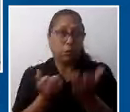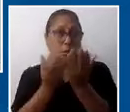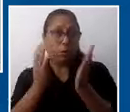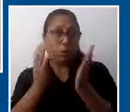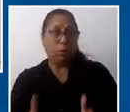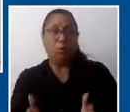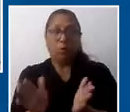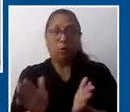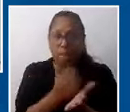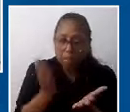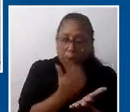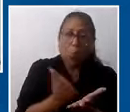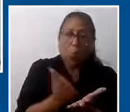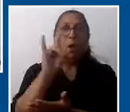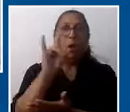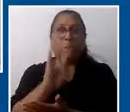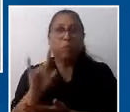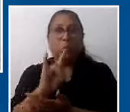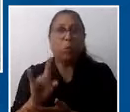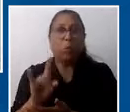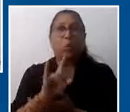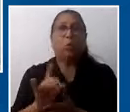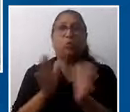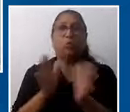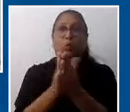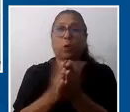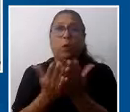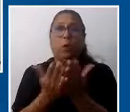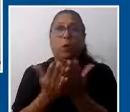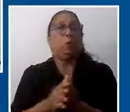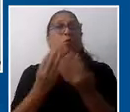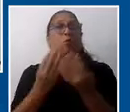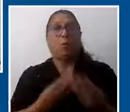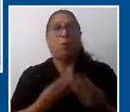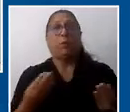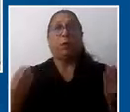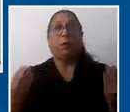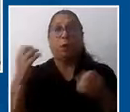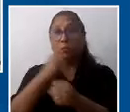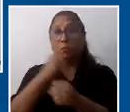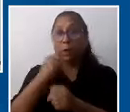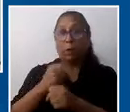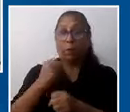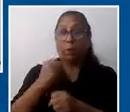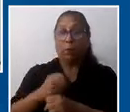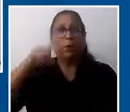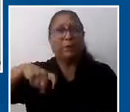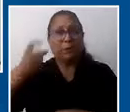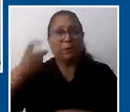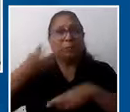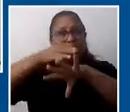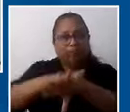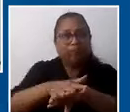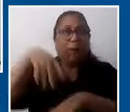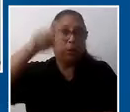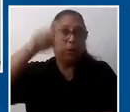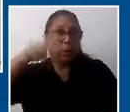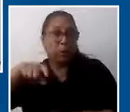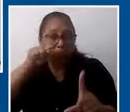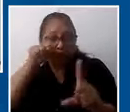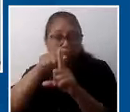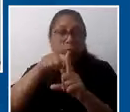de uso, libros, materiales didácticos deben ser adaptables a las necesidades específicas que presentan las personas